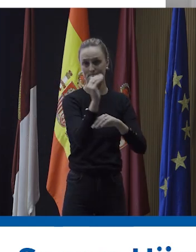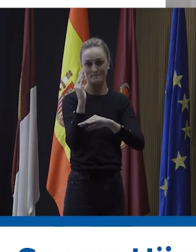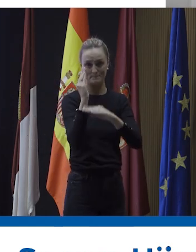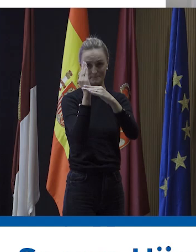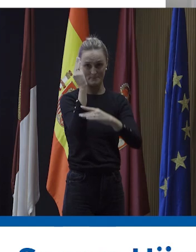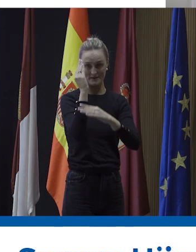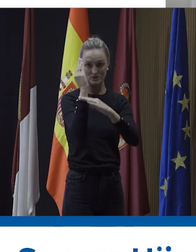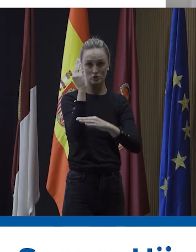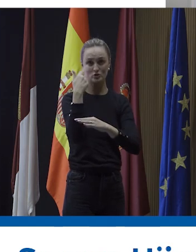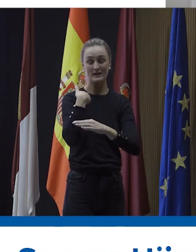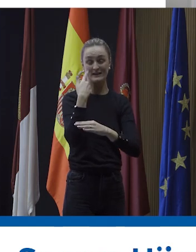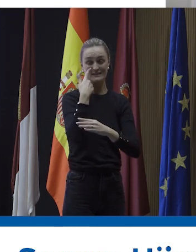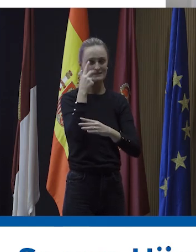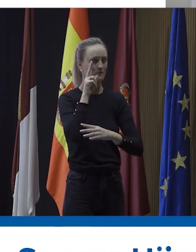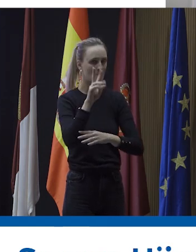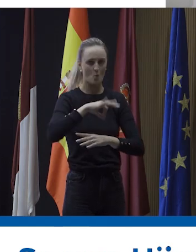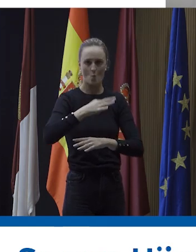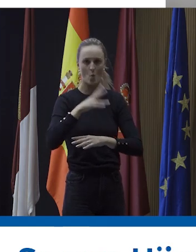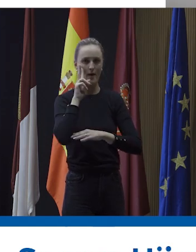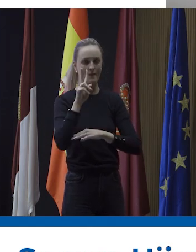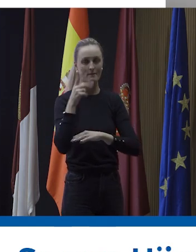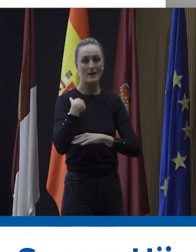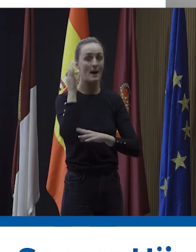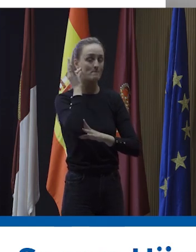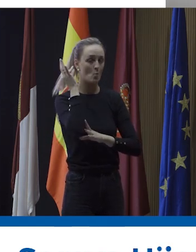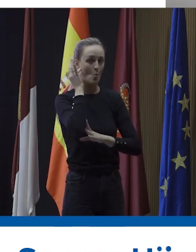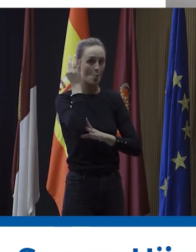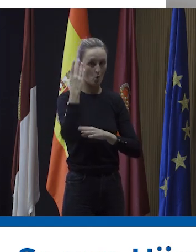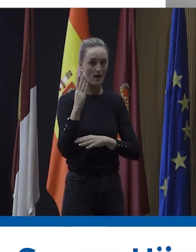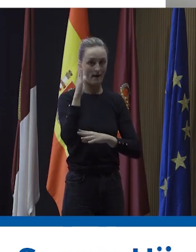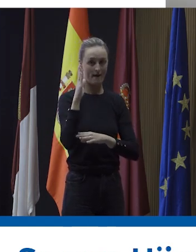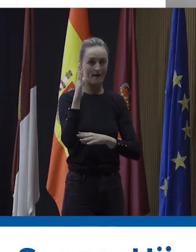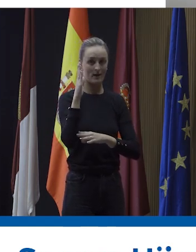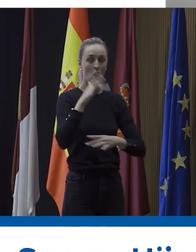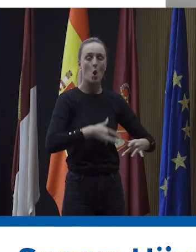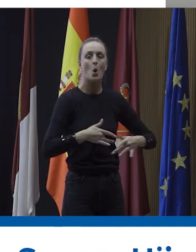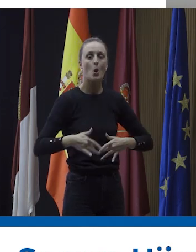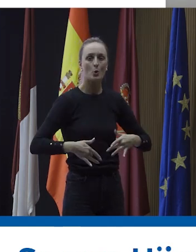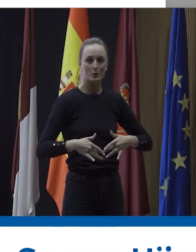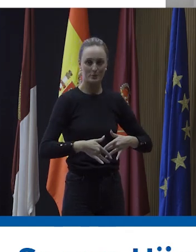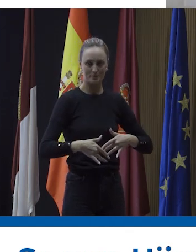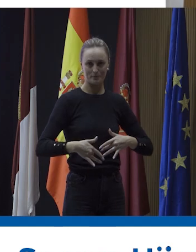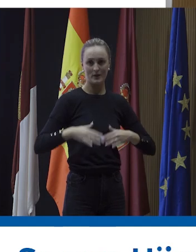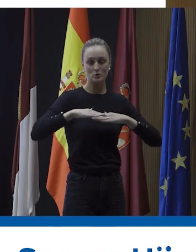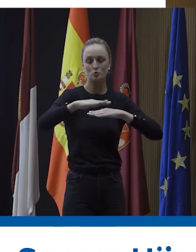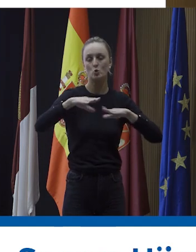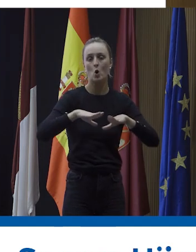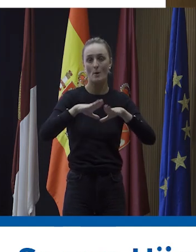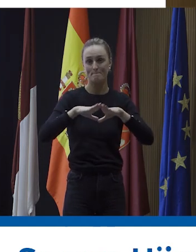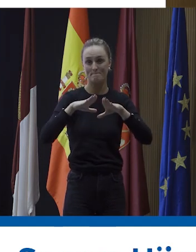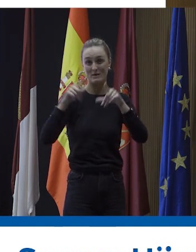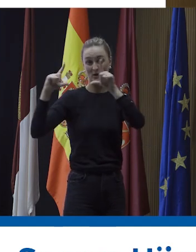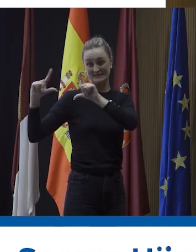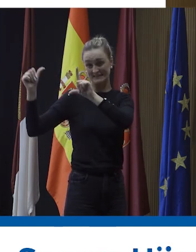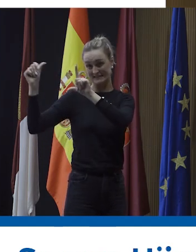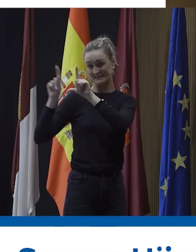están dispuestos los órganos en la mujer sobre el suelo pélvico. El suelo pélvico es esta pequeña estructura